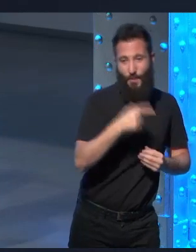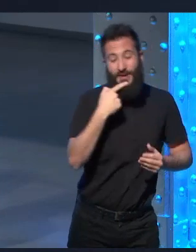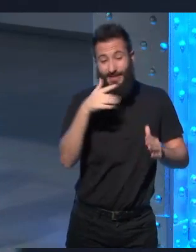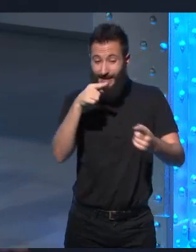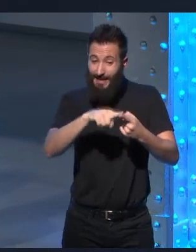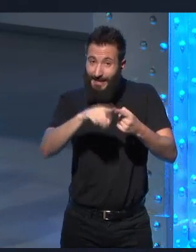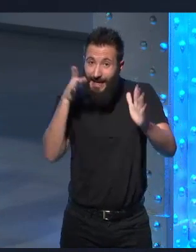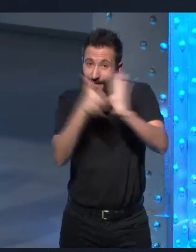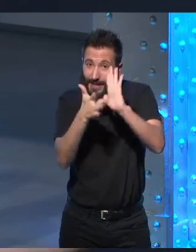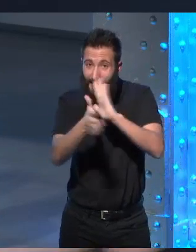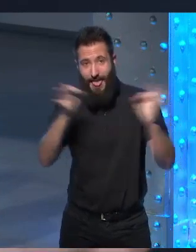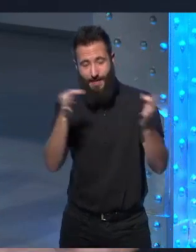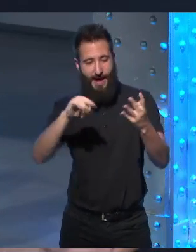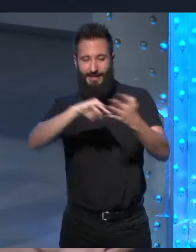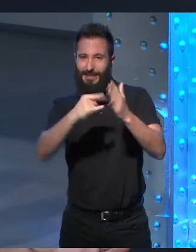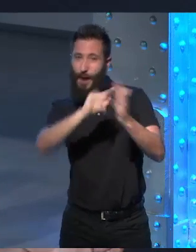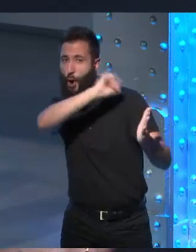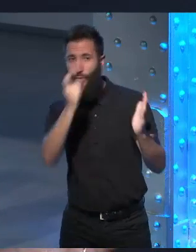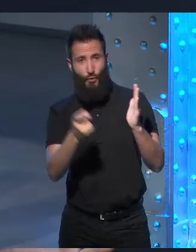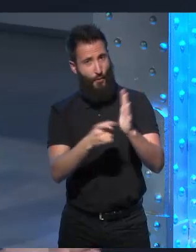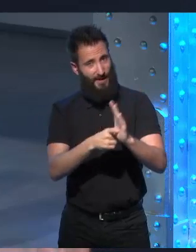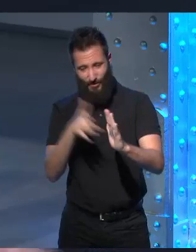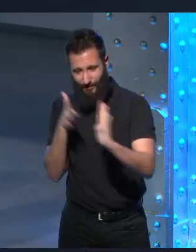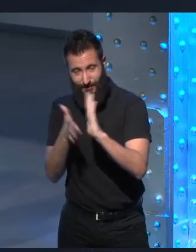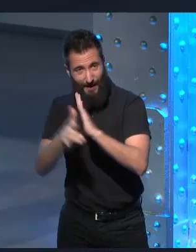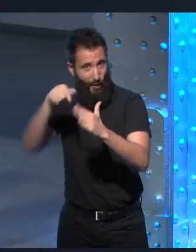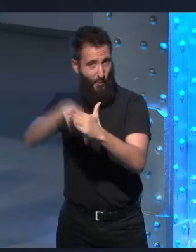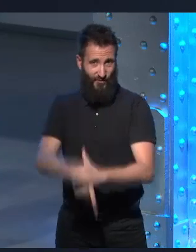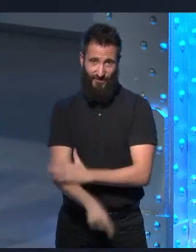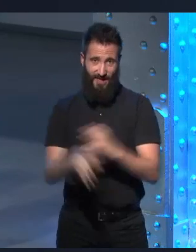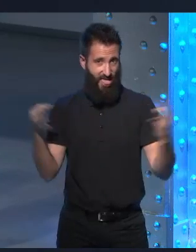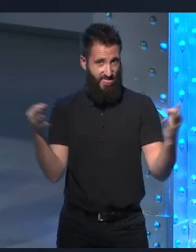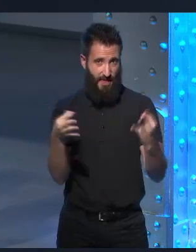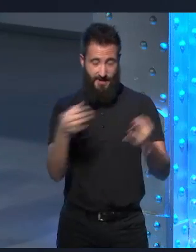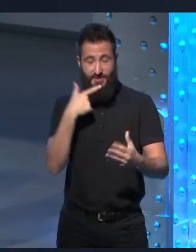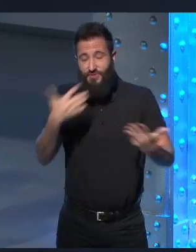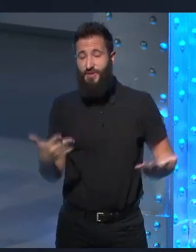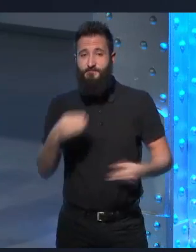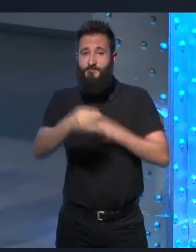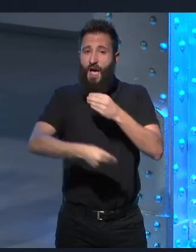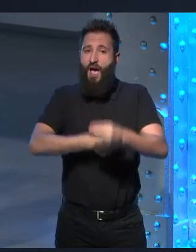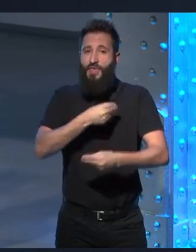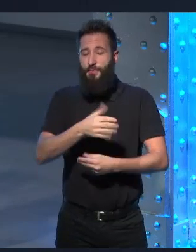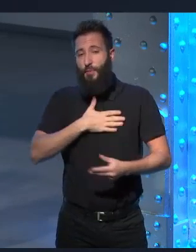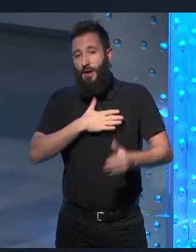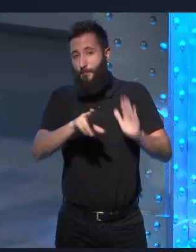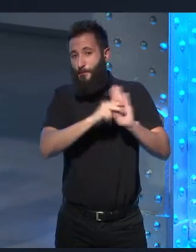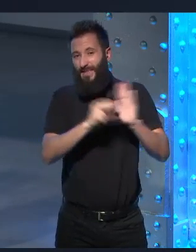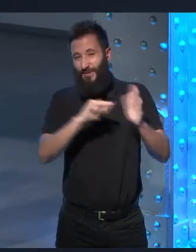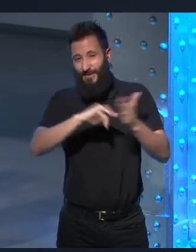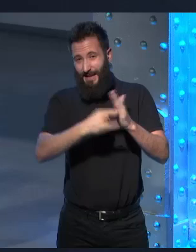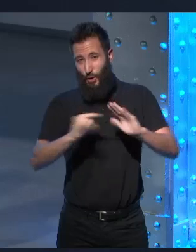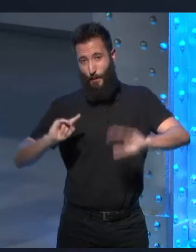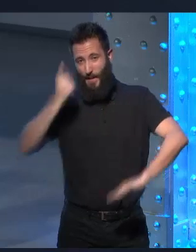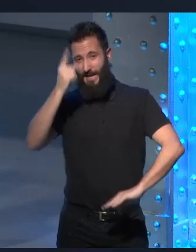explicabas una, tenías que explicar todo el sistema. Entonces, bueno, hicimos el que quizá es nuestro vídeo más técnico, que es